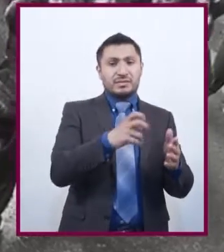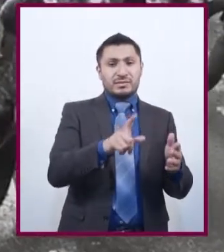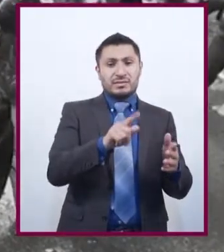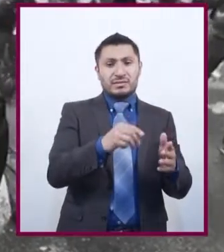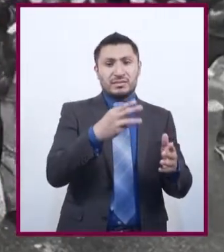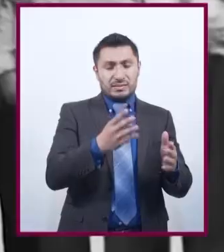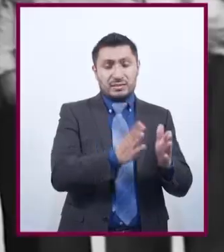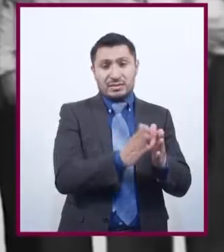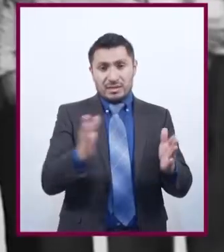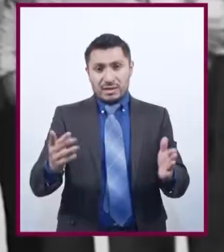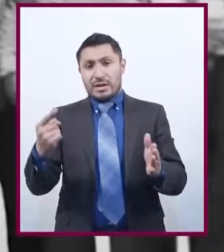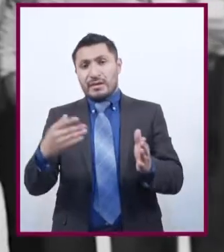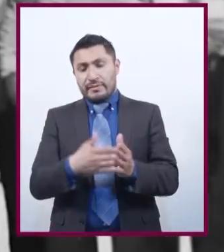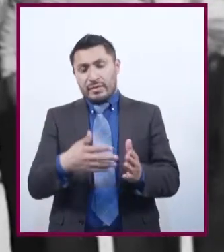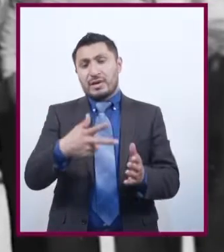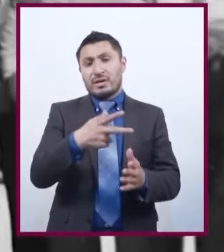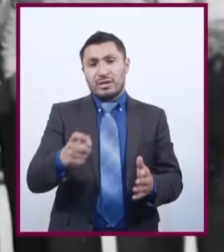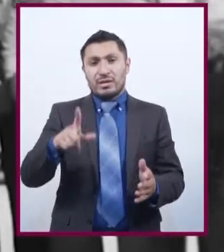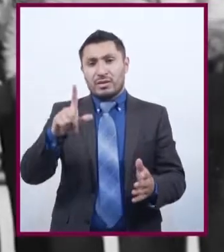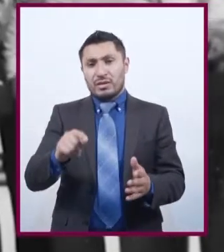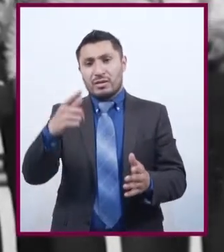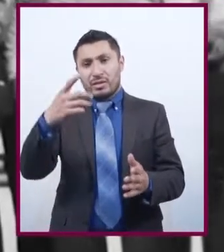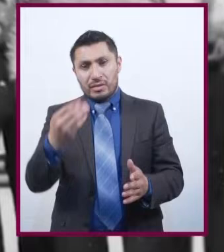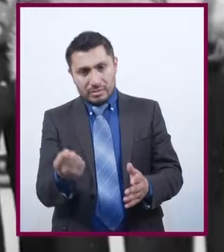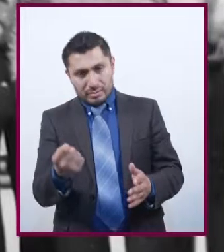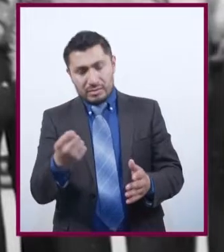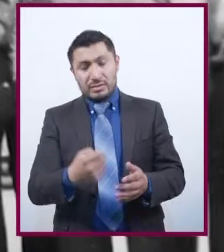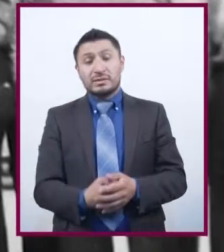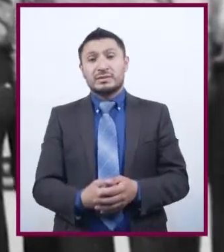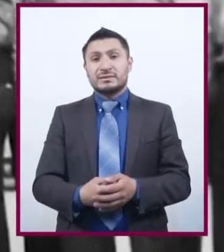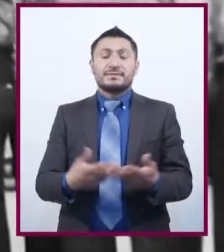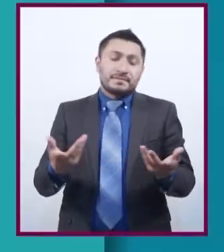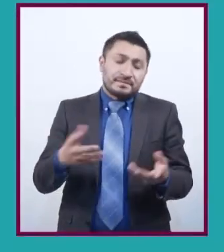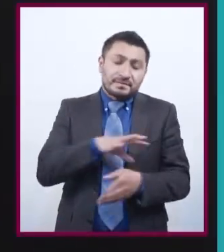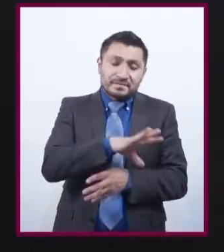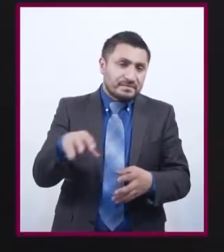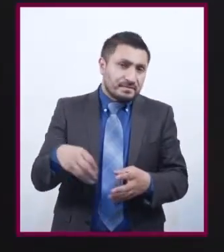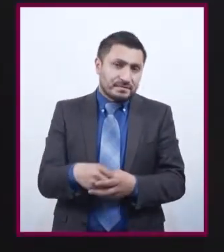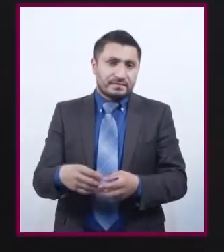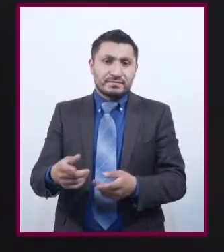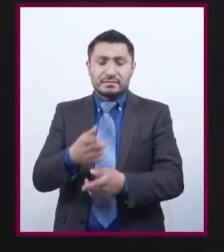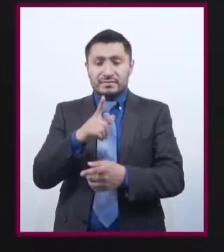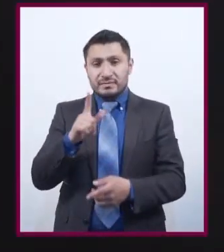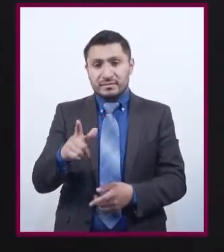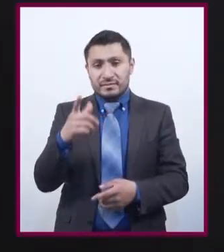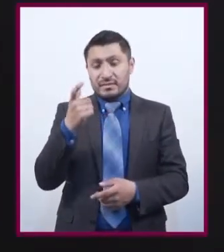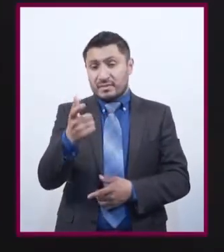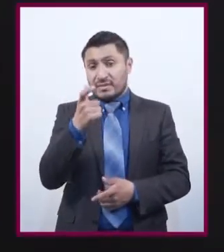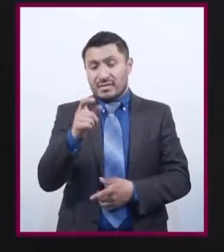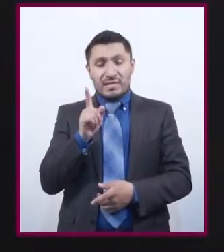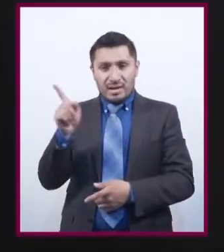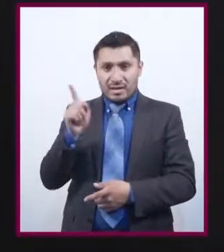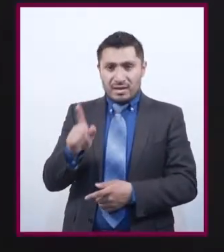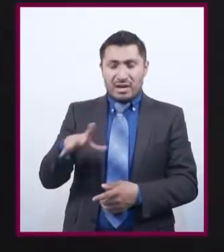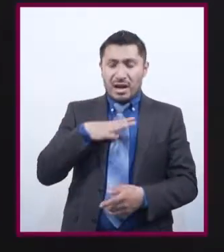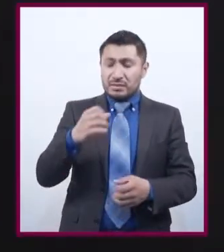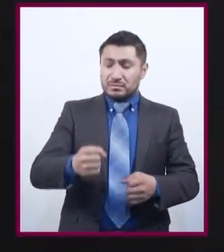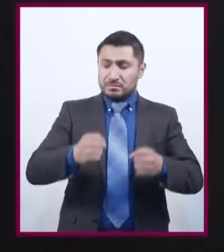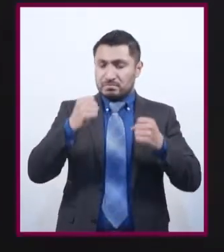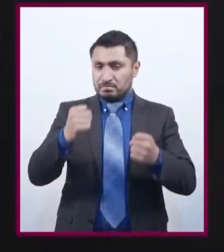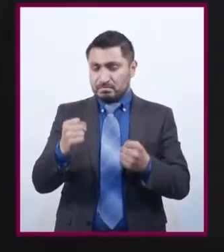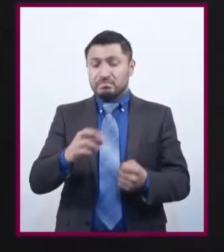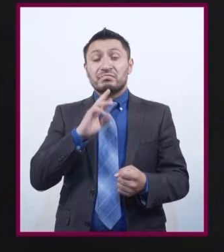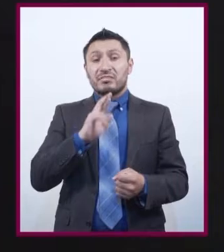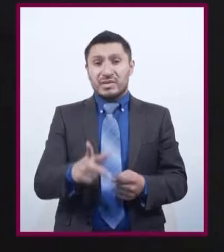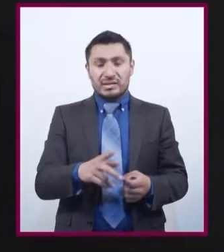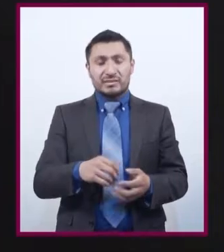entre 1873 y 1879 en general la libre esterlina obtuvo una mayor